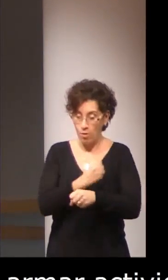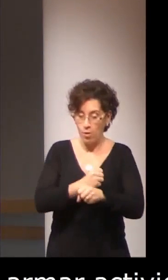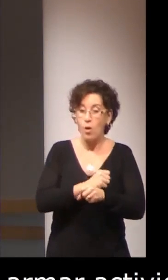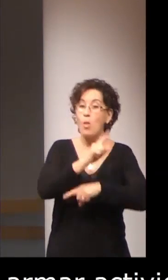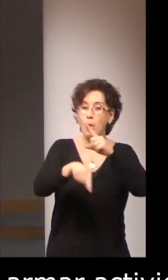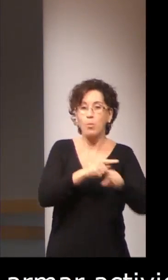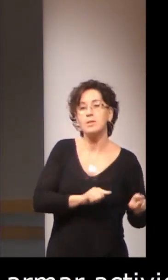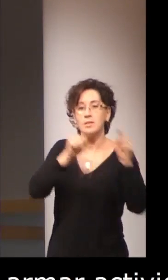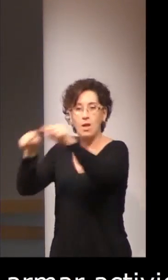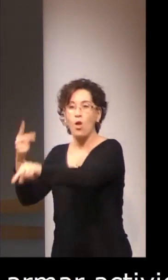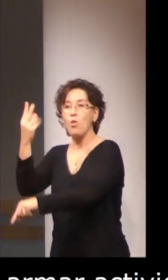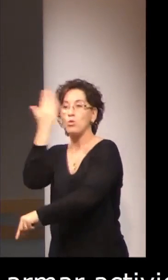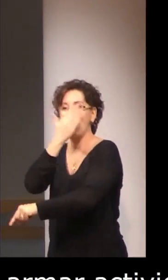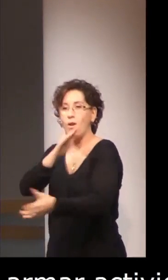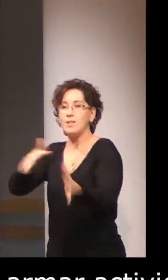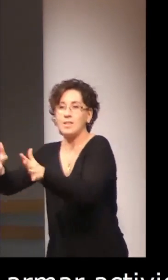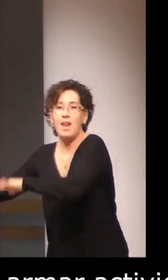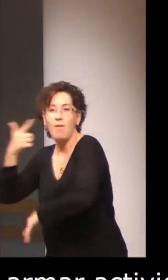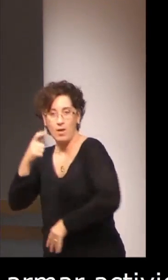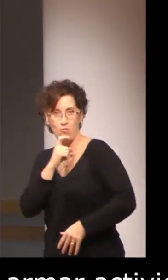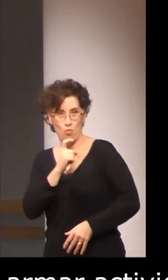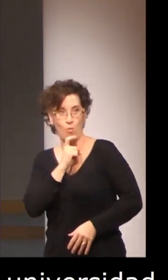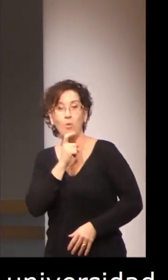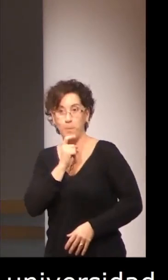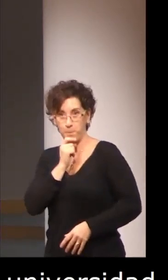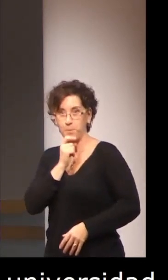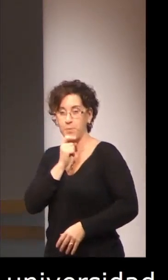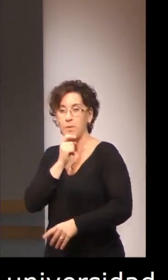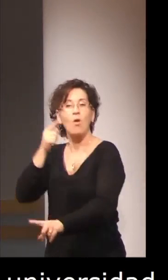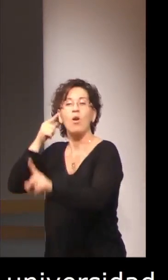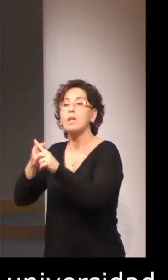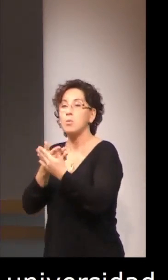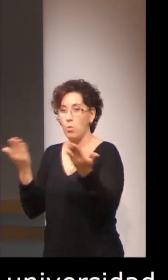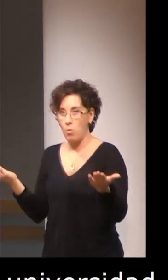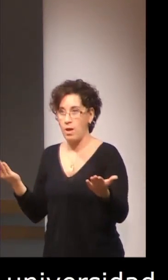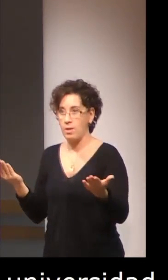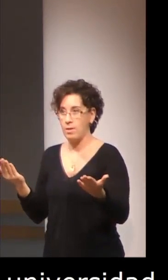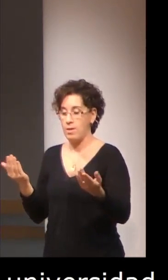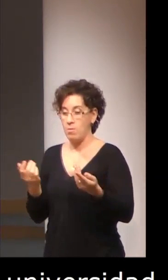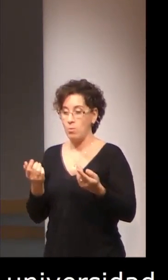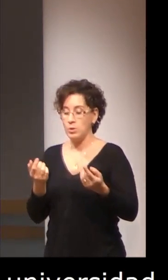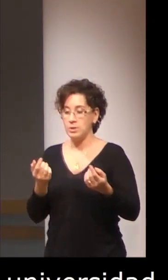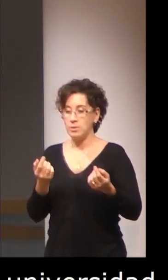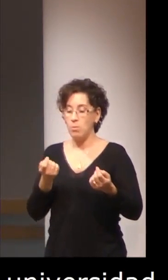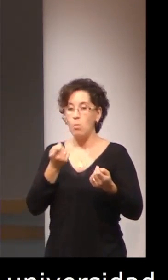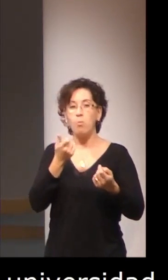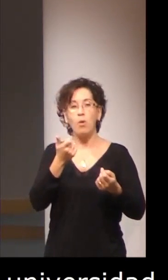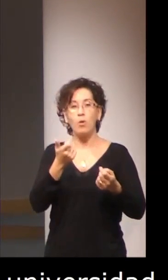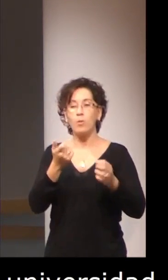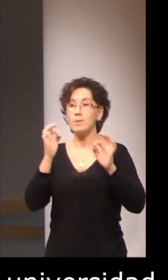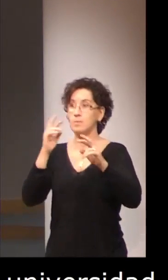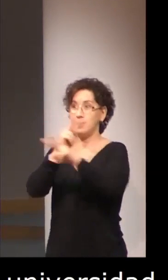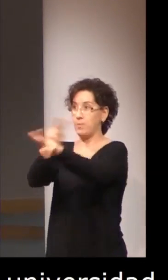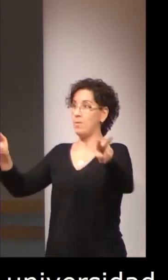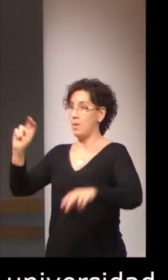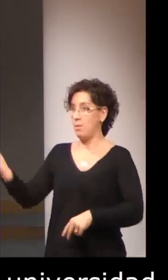centros educativos los objetivos son Por una parte propiciar un cambio de actitud hacia la diversidad lingüística